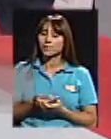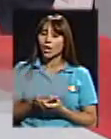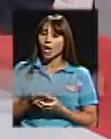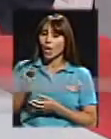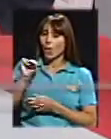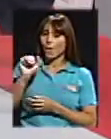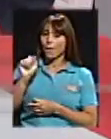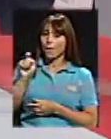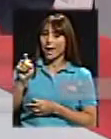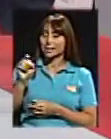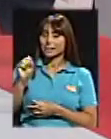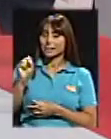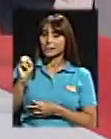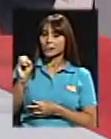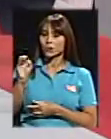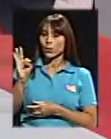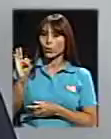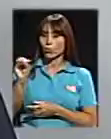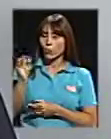don Max Soto, quien